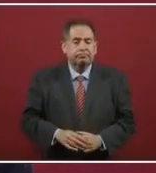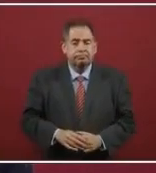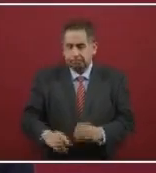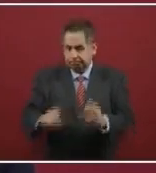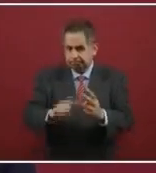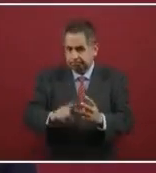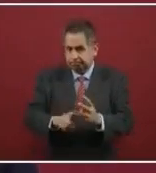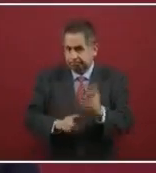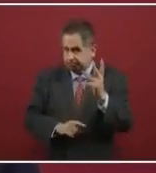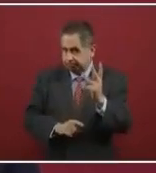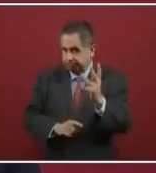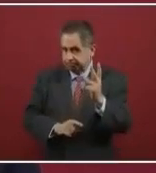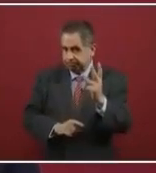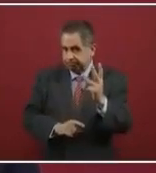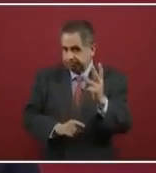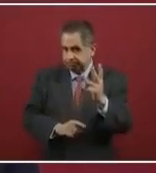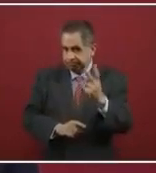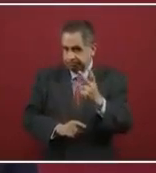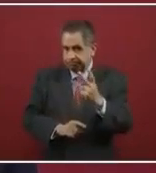Tercero,